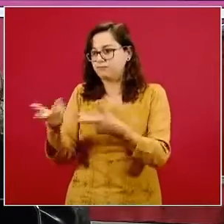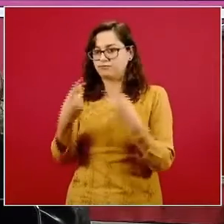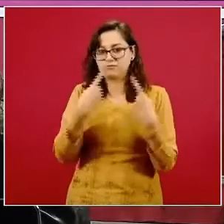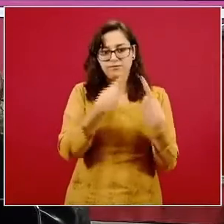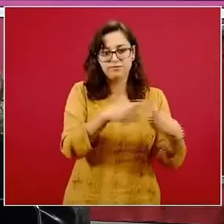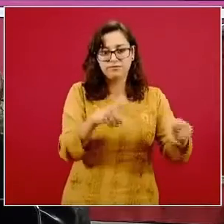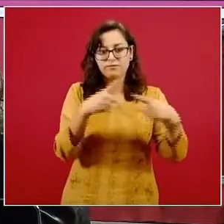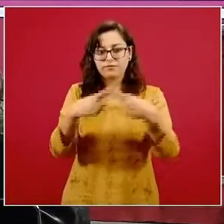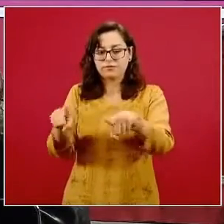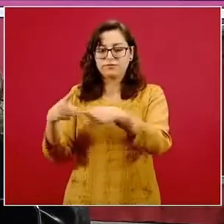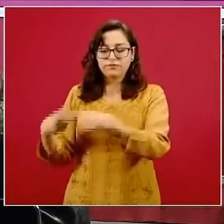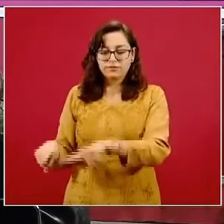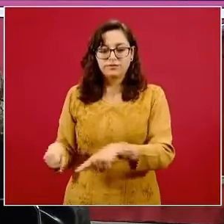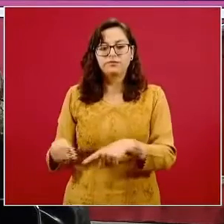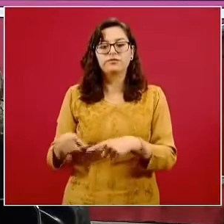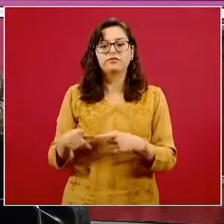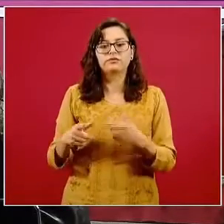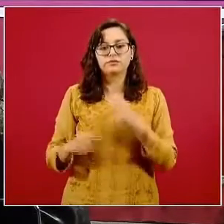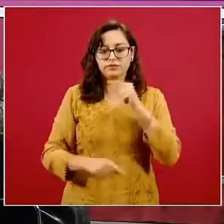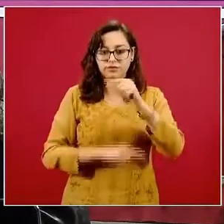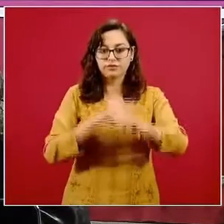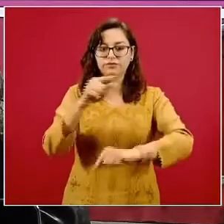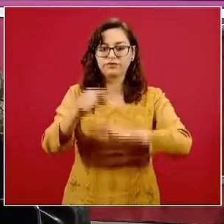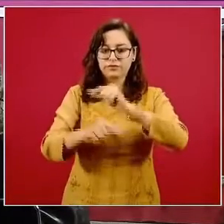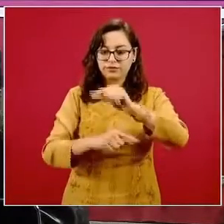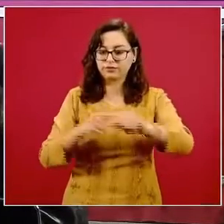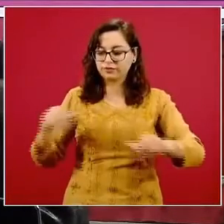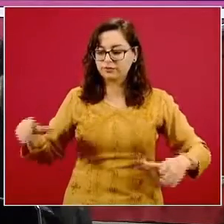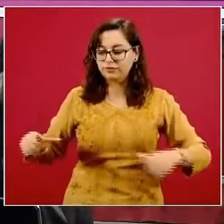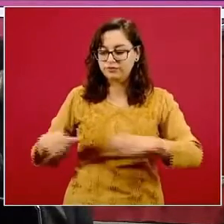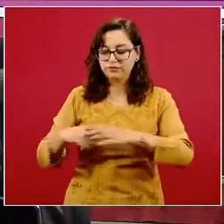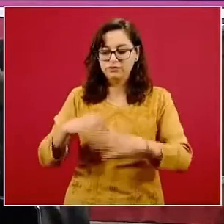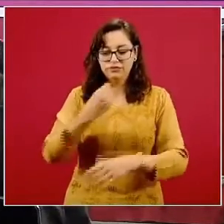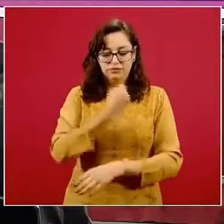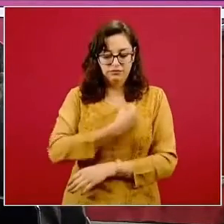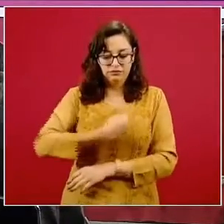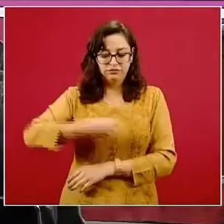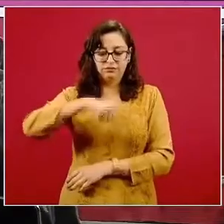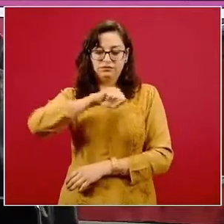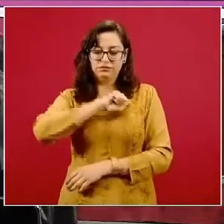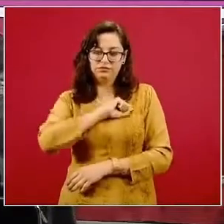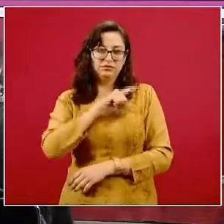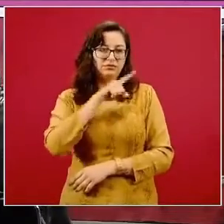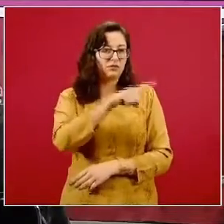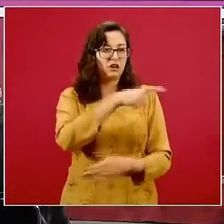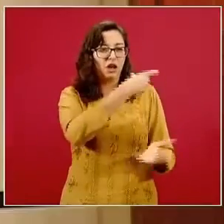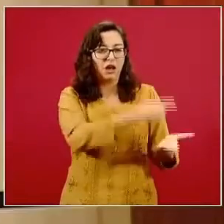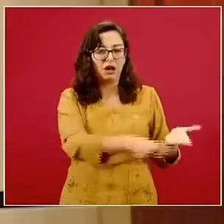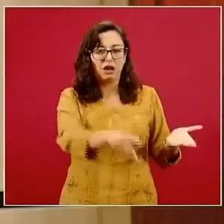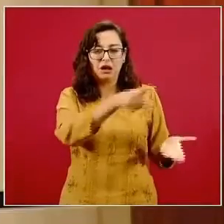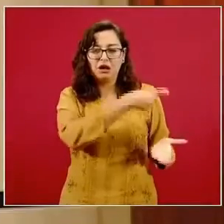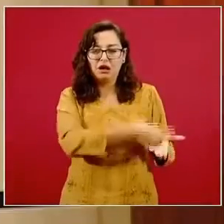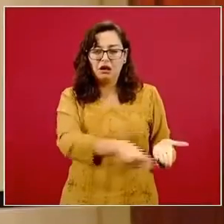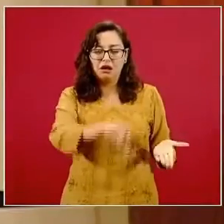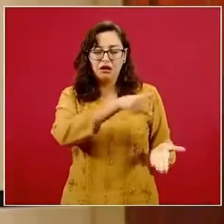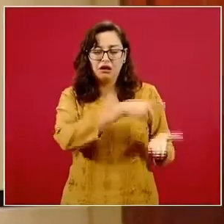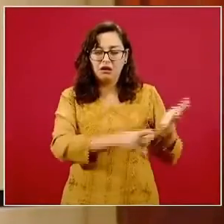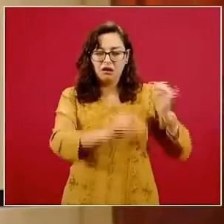maíces para mejorar la salud comunitaria en lugar de estar adquiriendo alimentos que